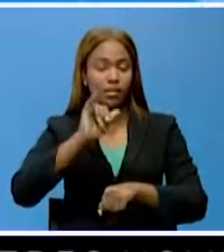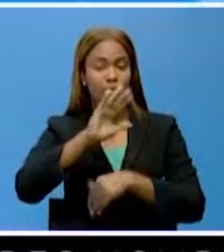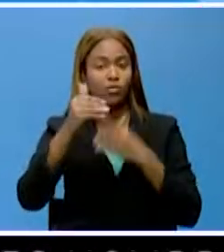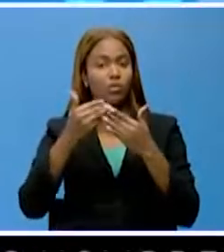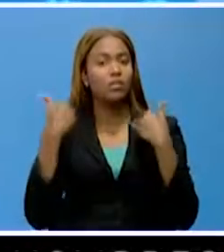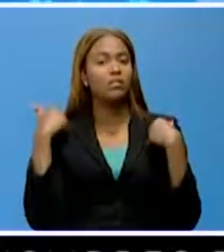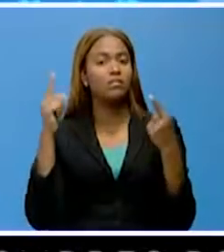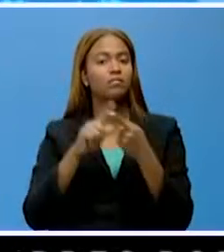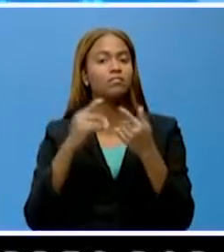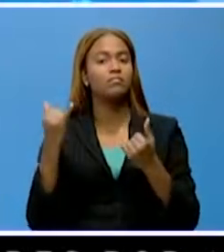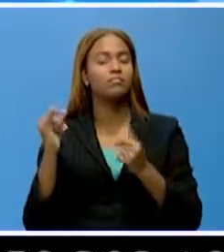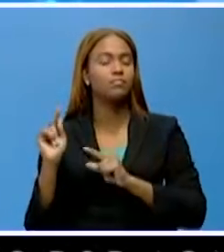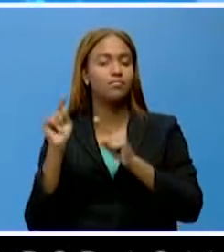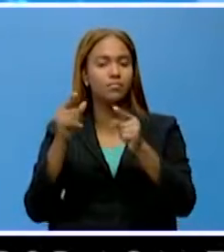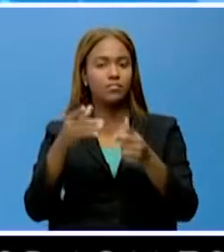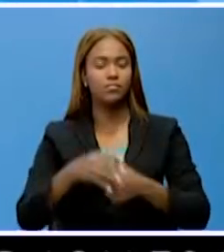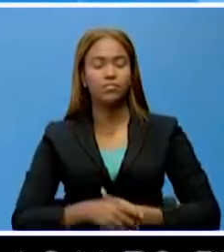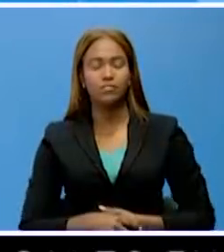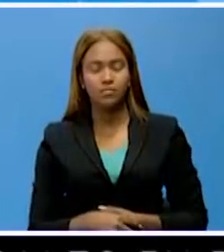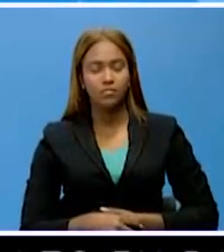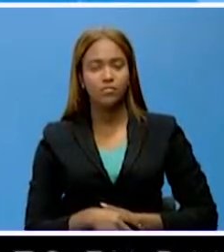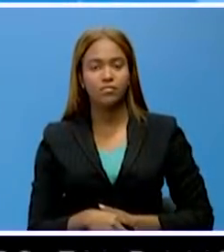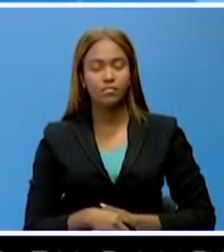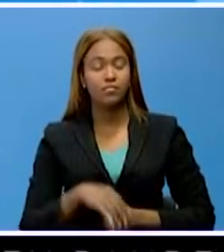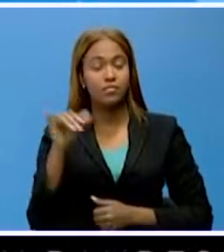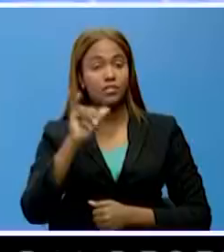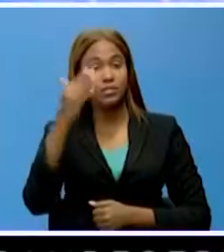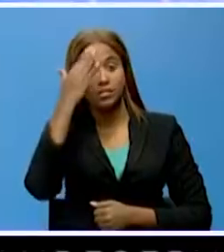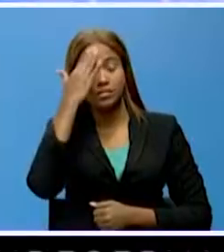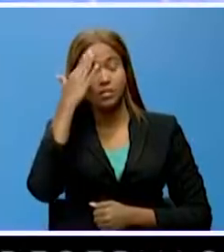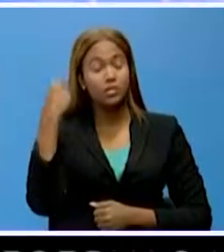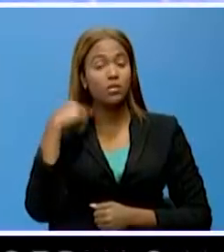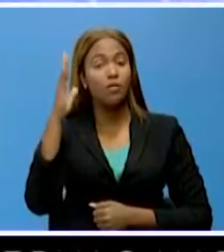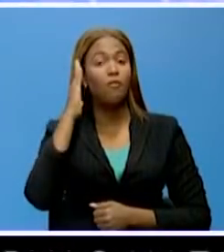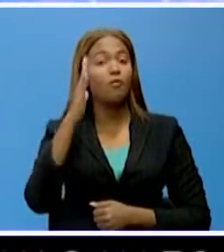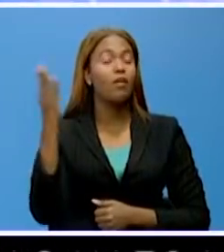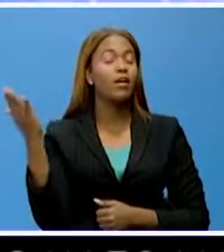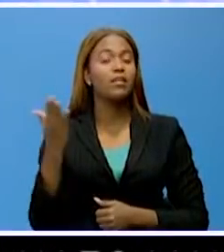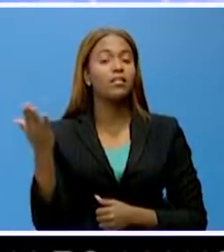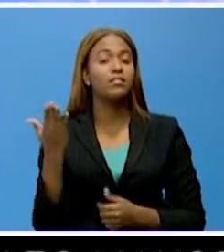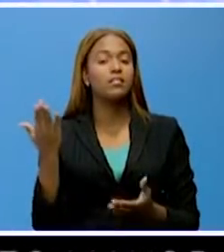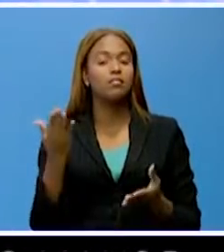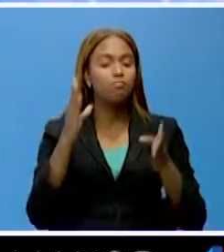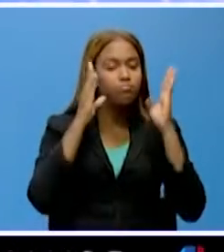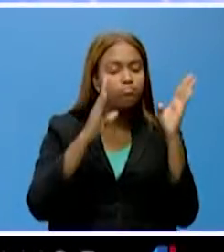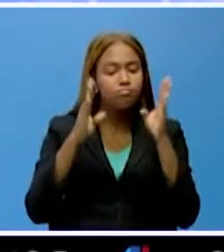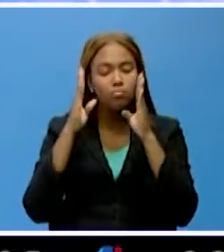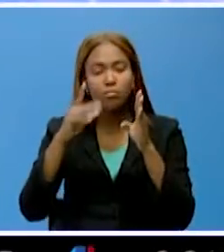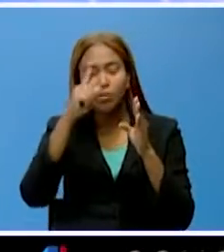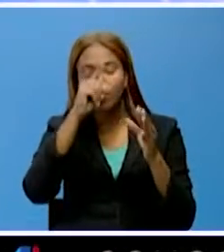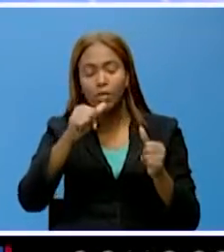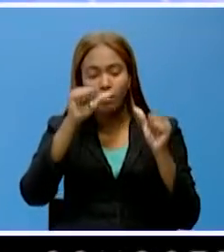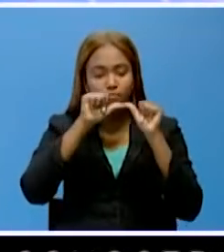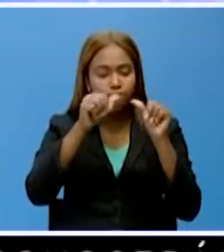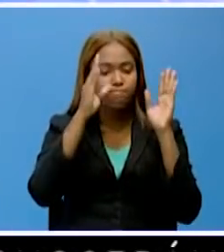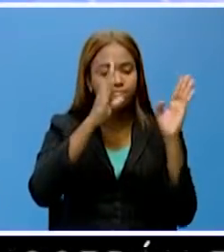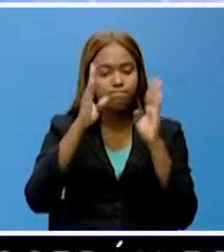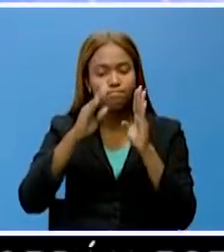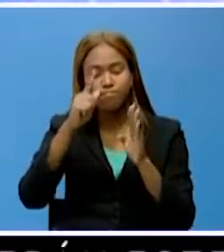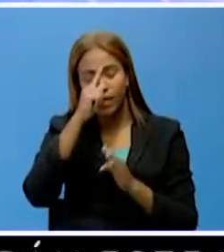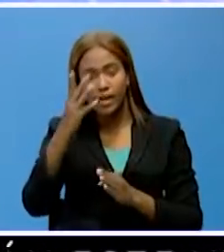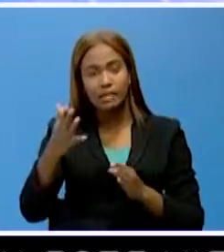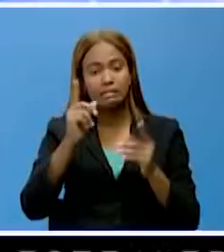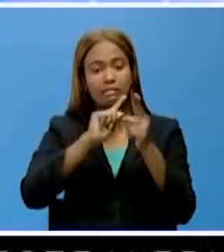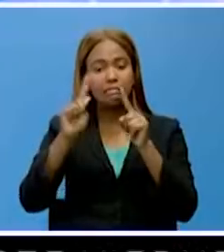momento. Regresamos contigo a los estudios. Y por supuesto que estaremos, muchísimas gracias, Gioconda, estaremos muy al pendiente para darle seguimiento a